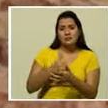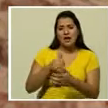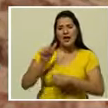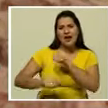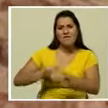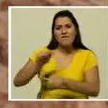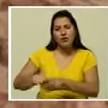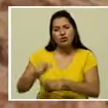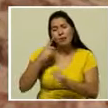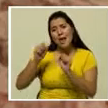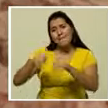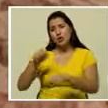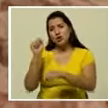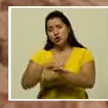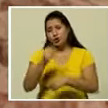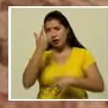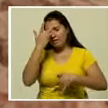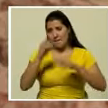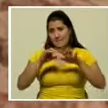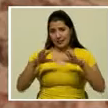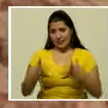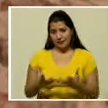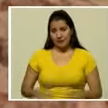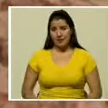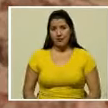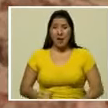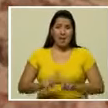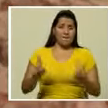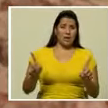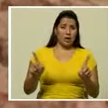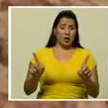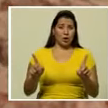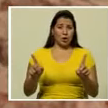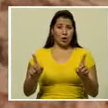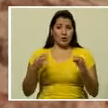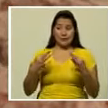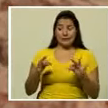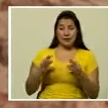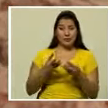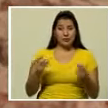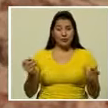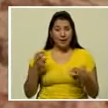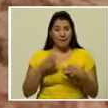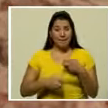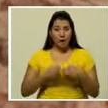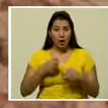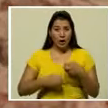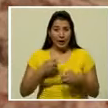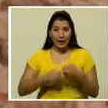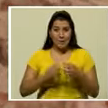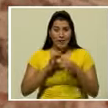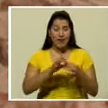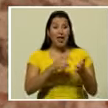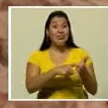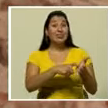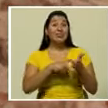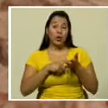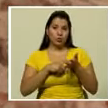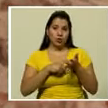por combatir la pandemia, pero resolver el problema de la deuda